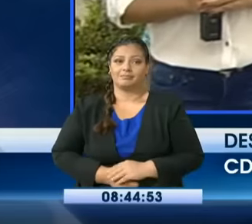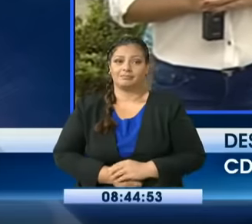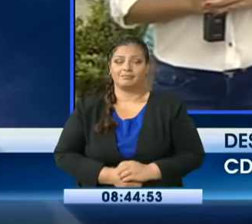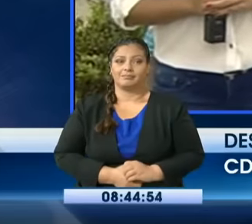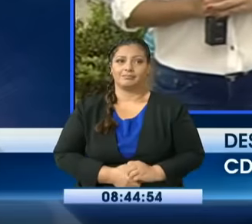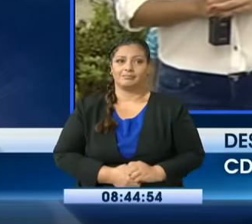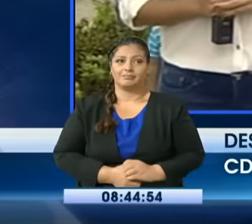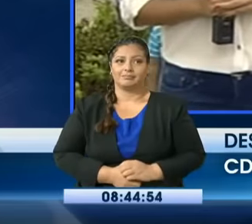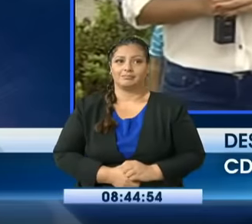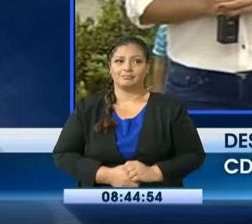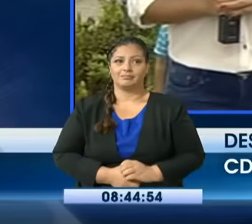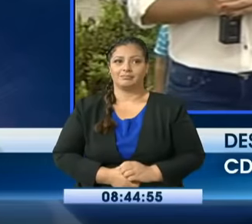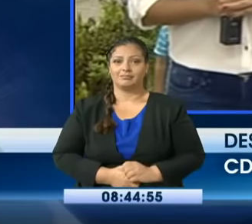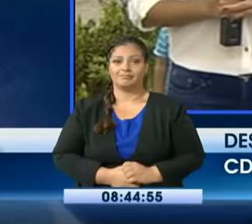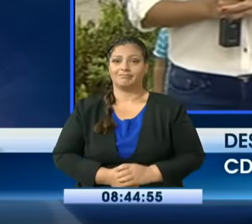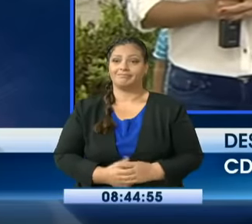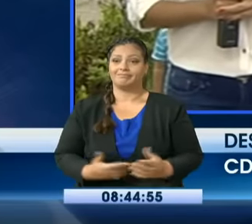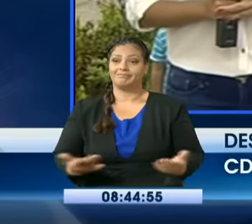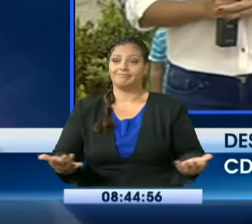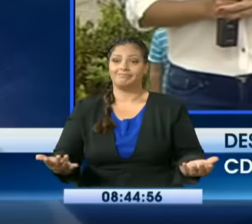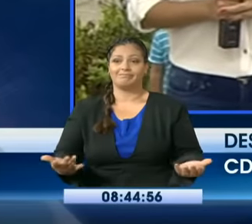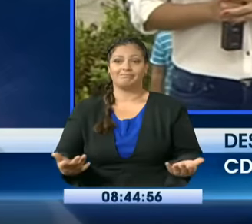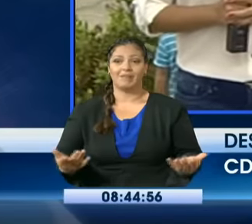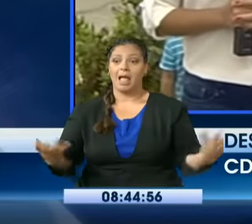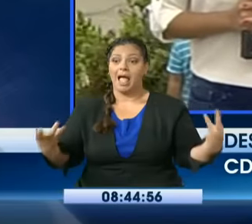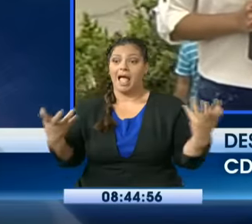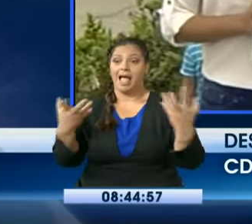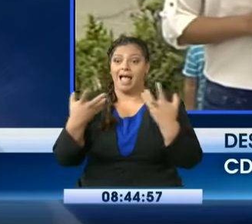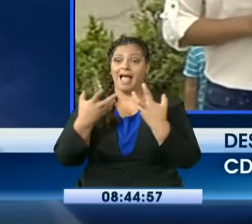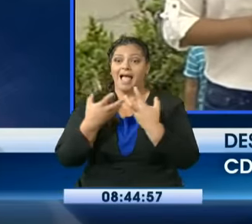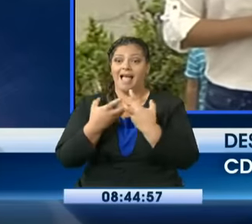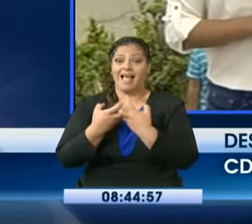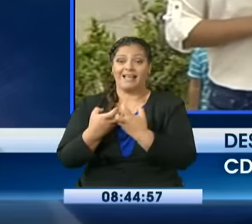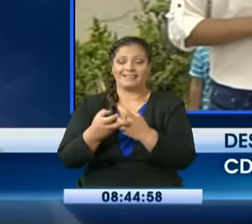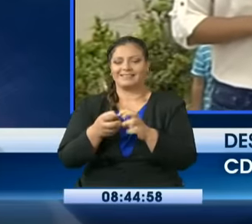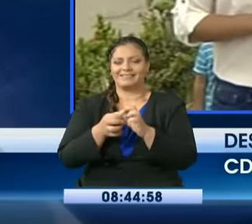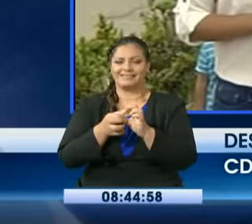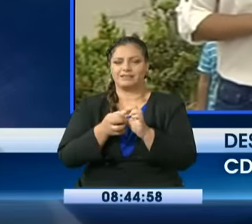complacido. Entonces no se puede ser complacer a todo el mundo. Pero